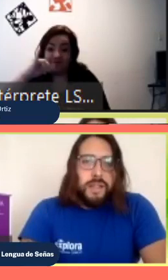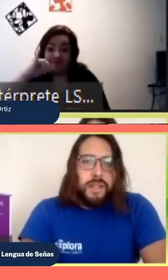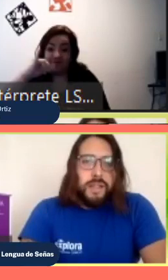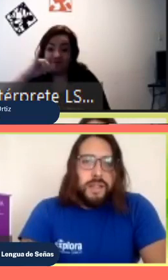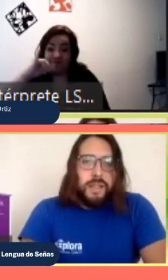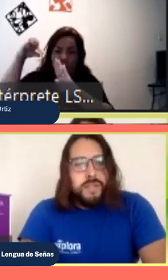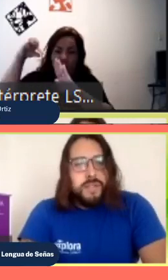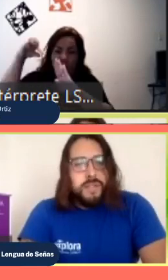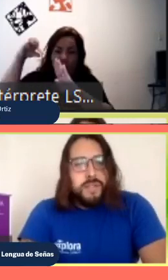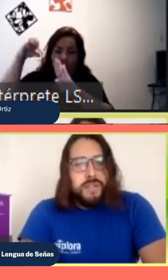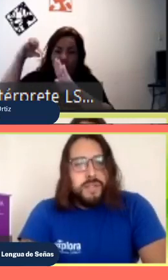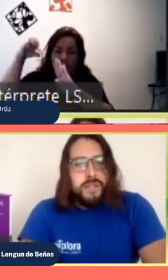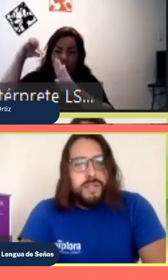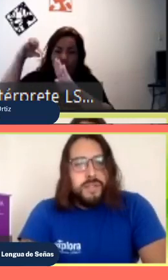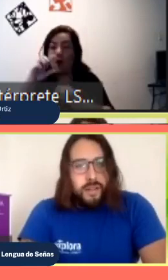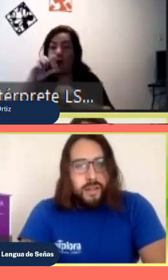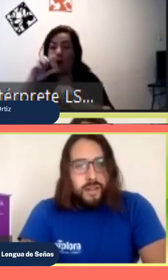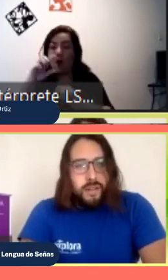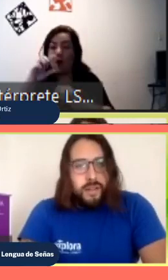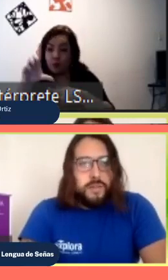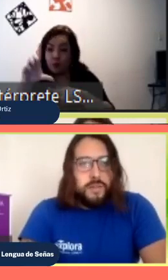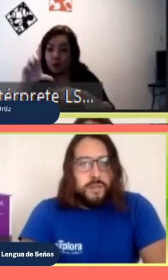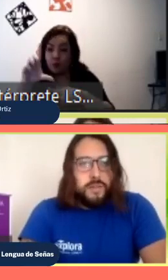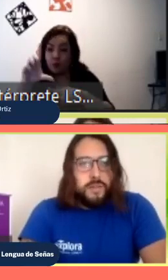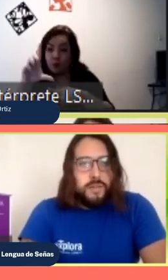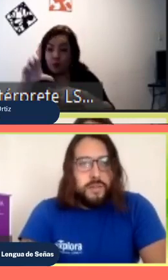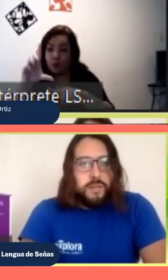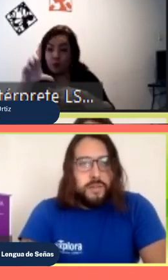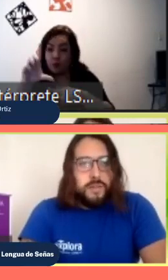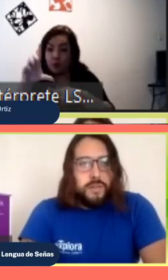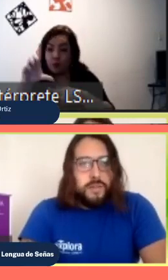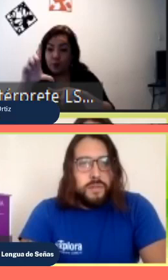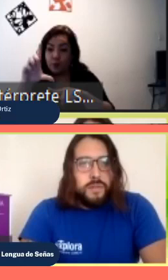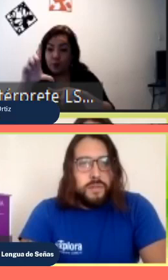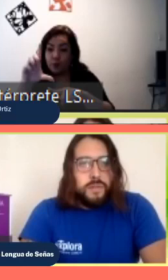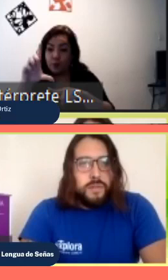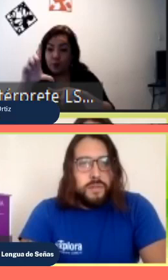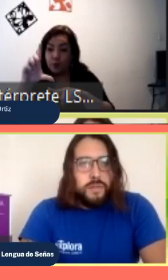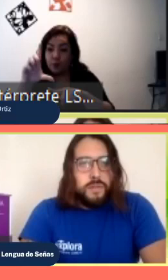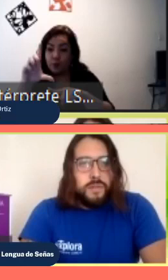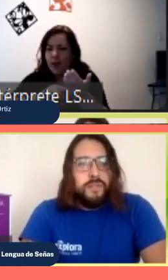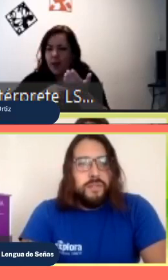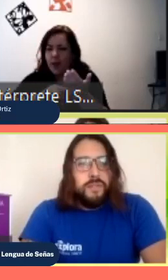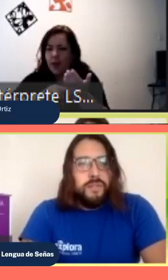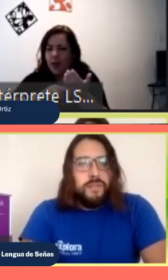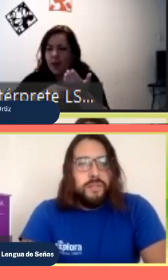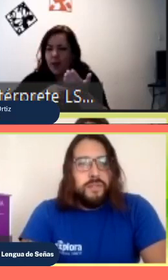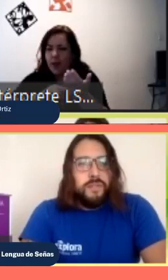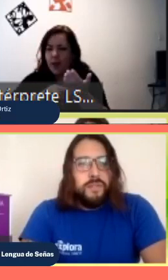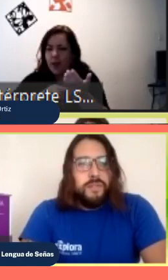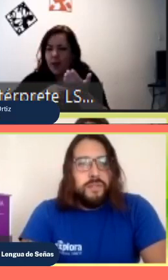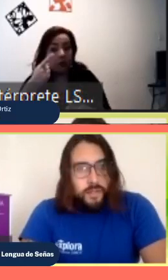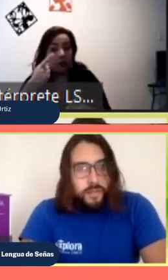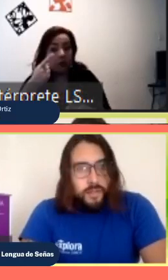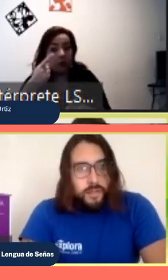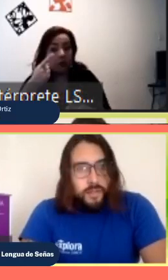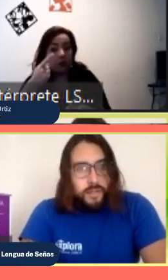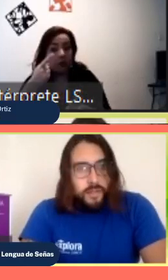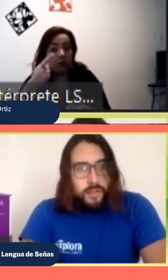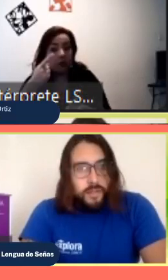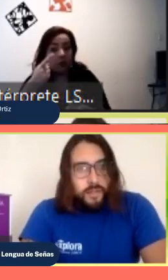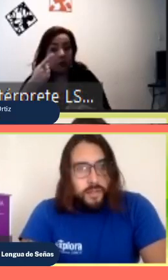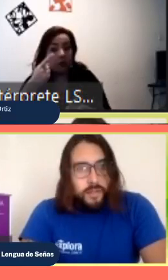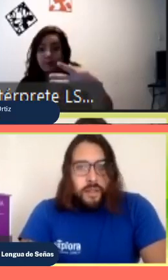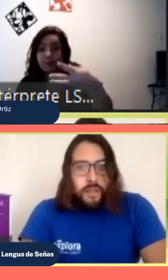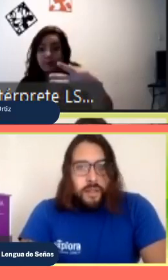Tarapacá y el Ministerio de Ciencia, Tecnología, Conocimiento e Innovación. Estamos felices de encontrarnos en la actividad inaugural de Ciencia